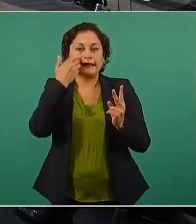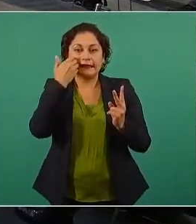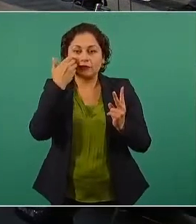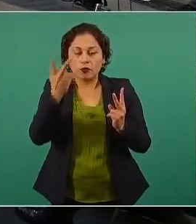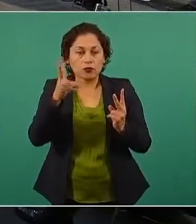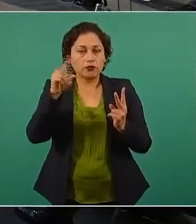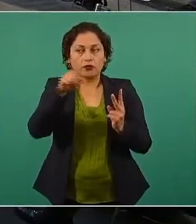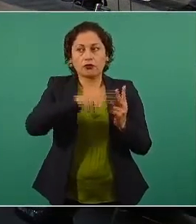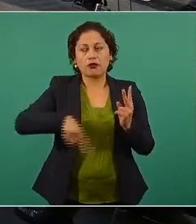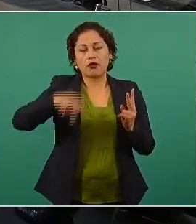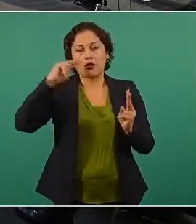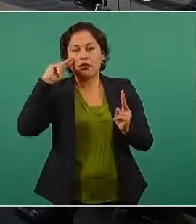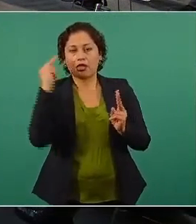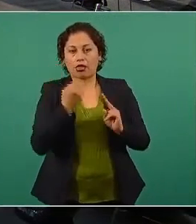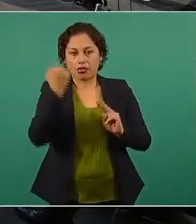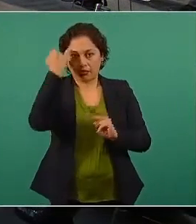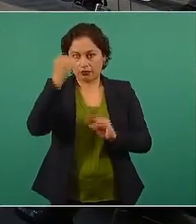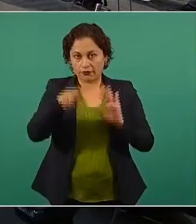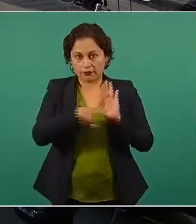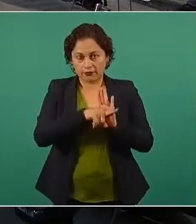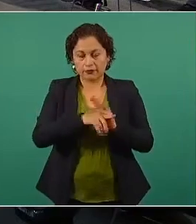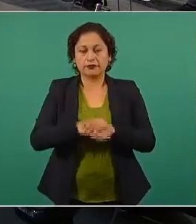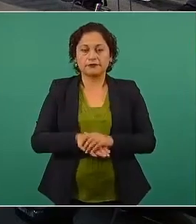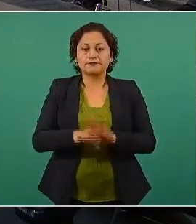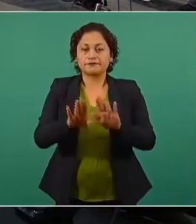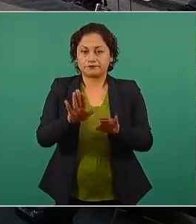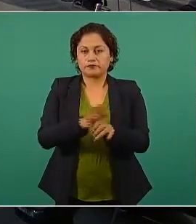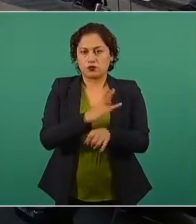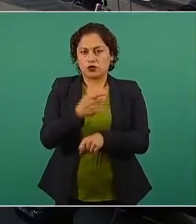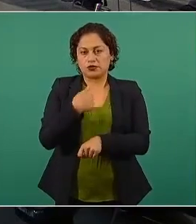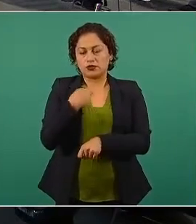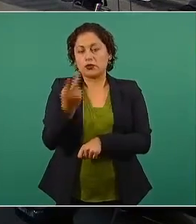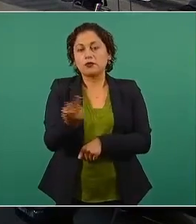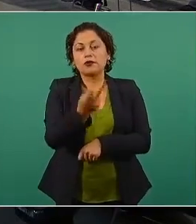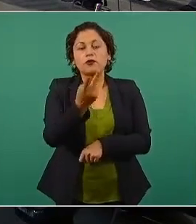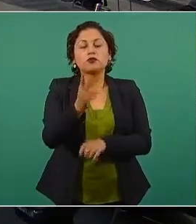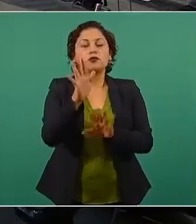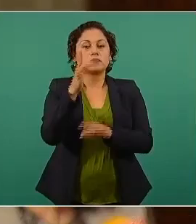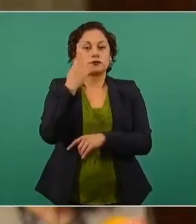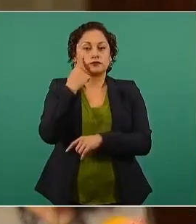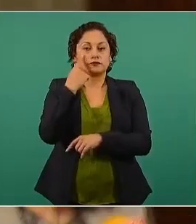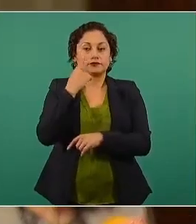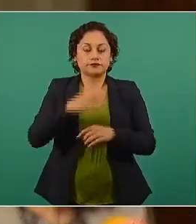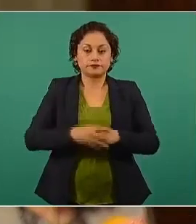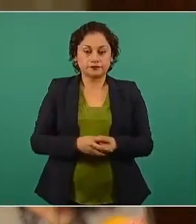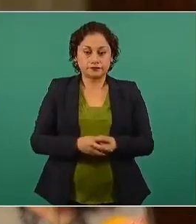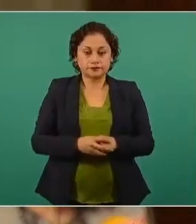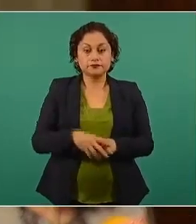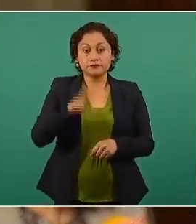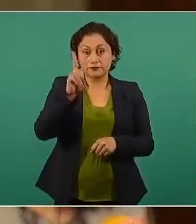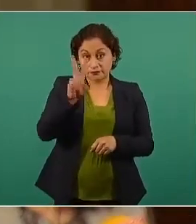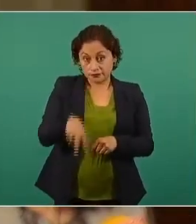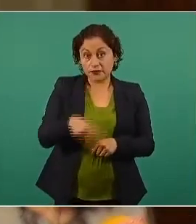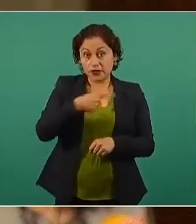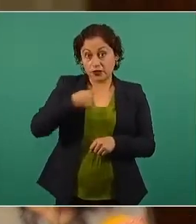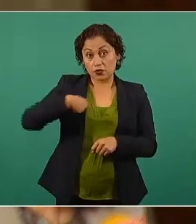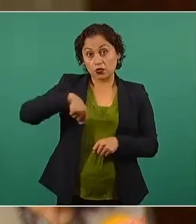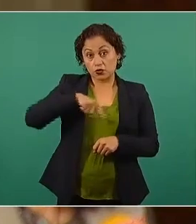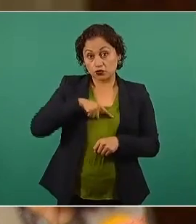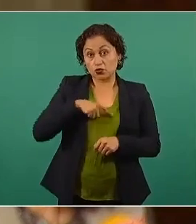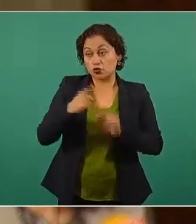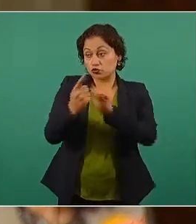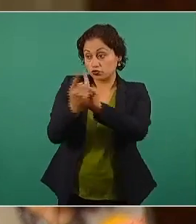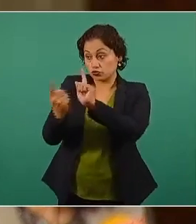Y eso viene a la pregunta que tengo, porque pues ha habido en las conversaciones que hemos tenido con familiares